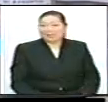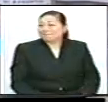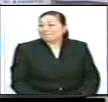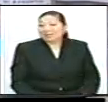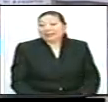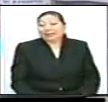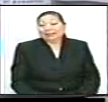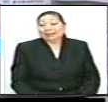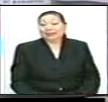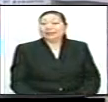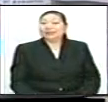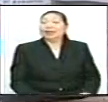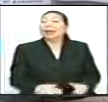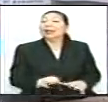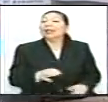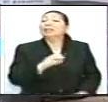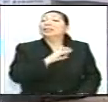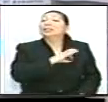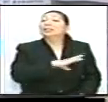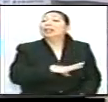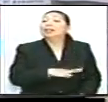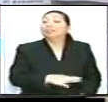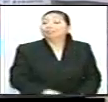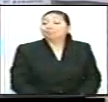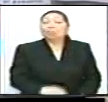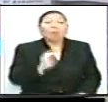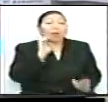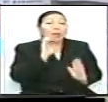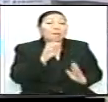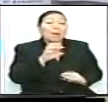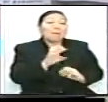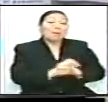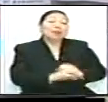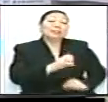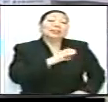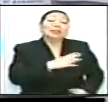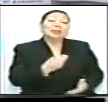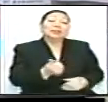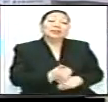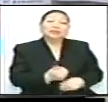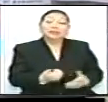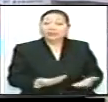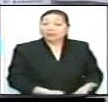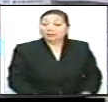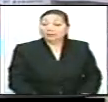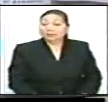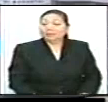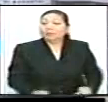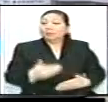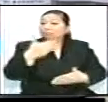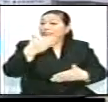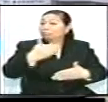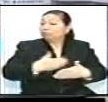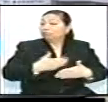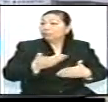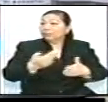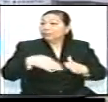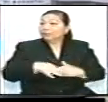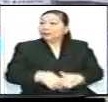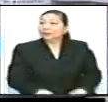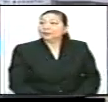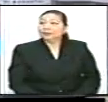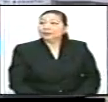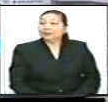economía. ¿Qué han hecho los chilenos, por ejemplo, que tantos accesos han tenido aquí? Han limitado también el acceso, ¿no es